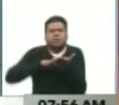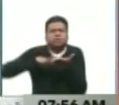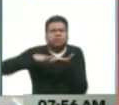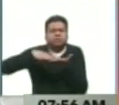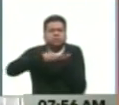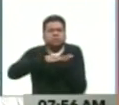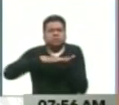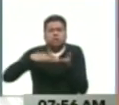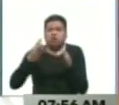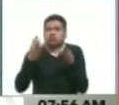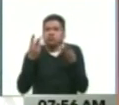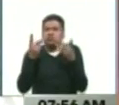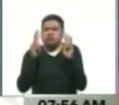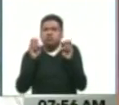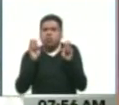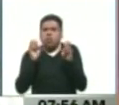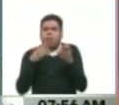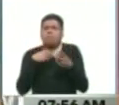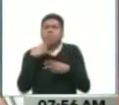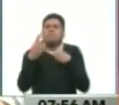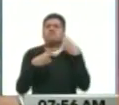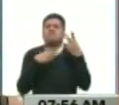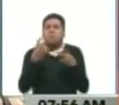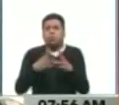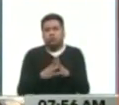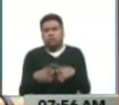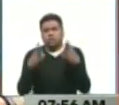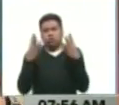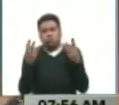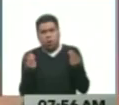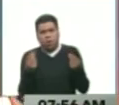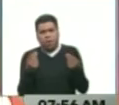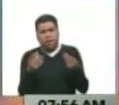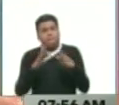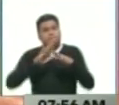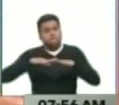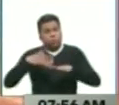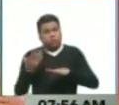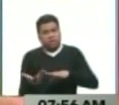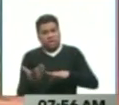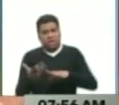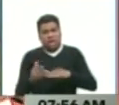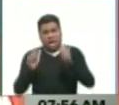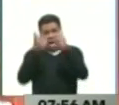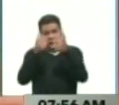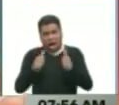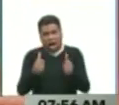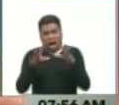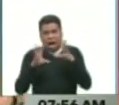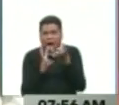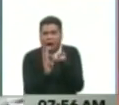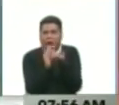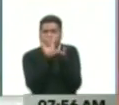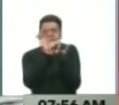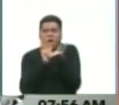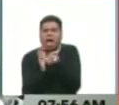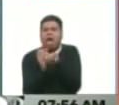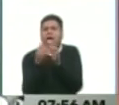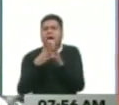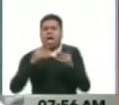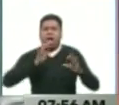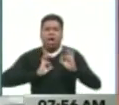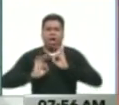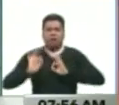voces, nuevas posibilidades, entonces, para que el arte y la cultura tengan un porvenir y un presente